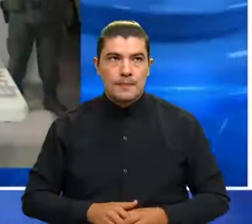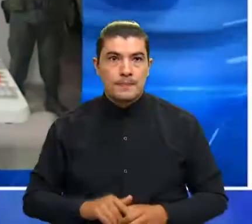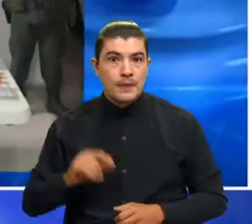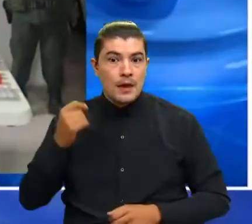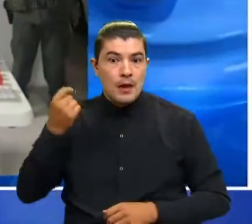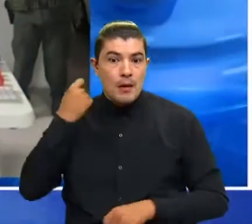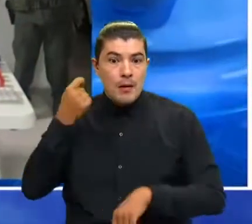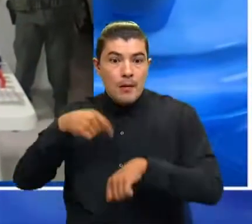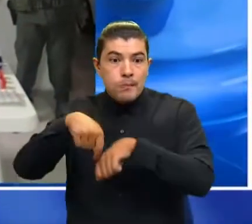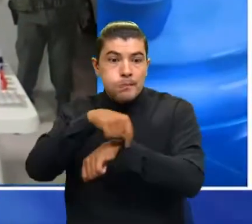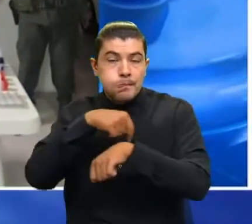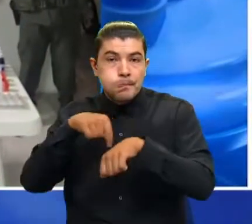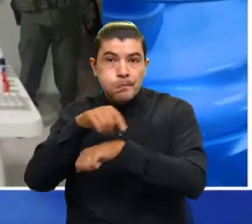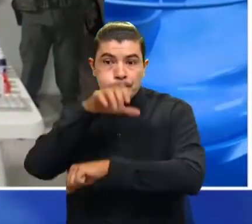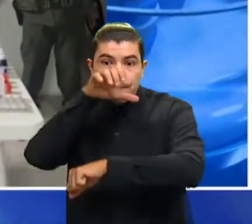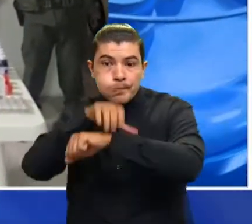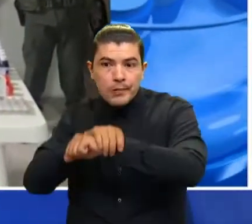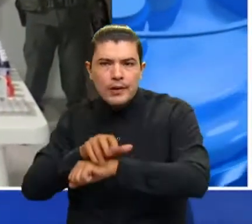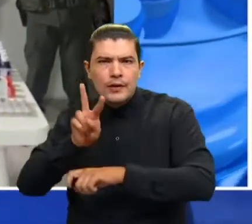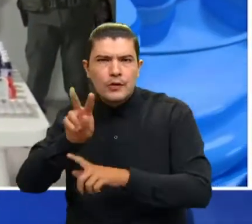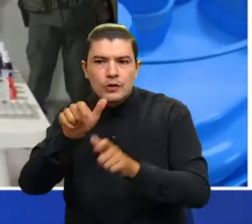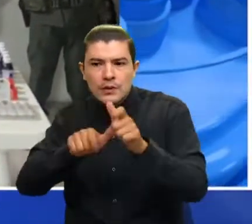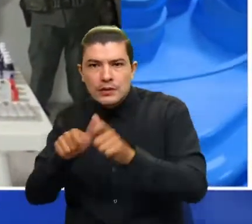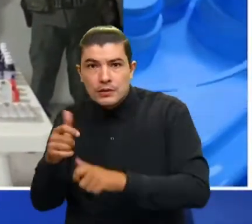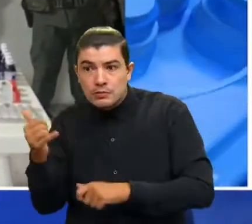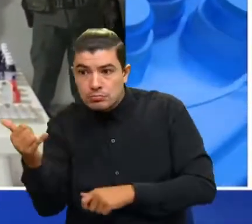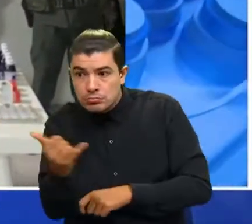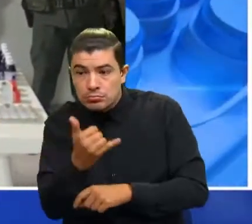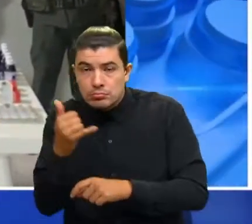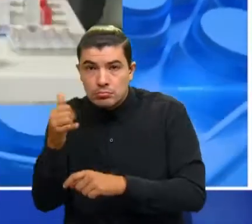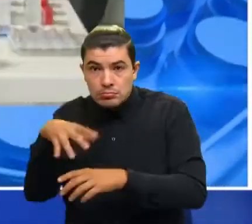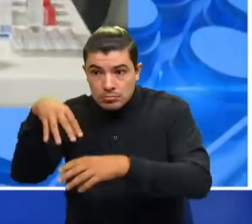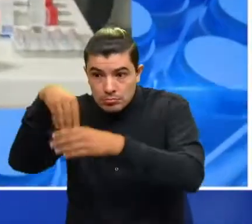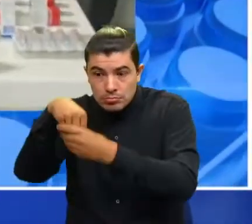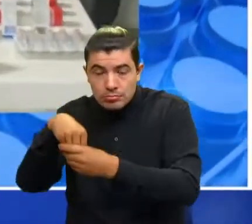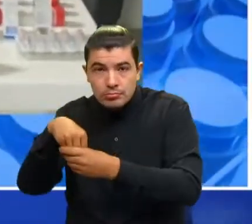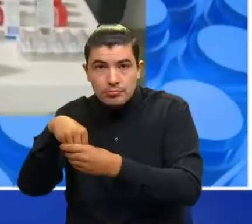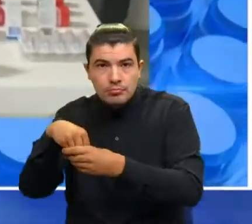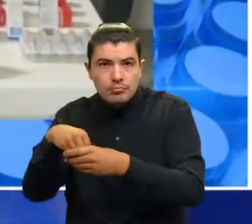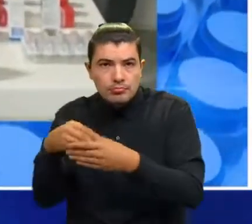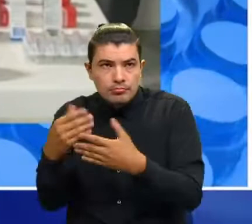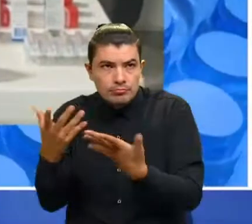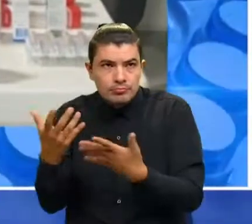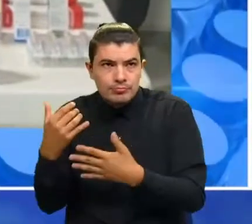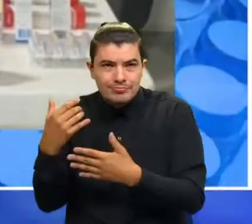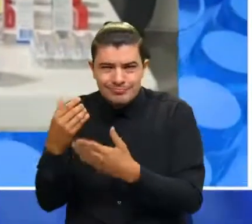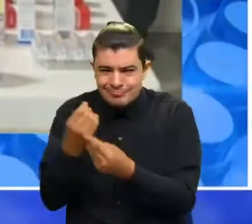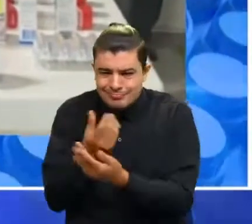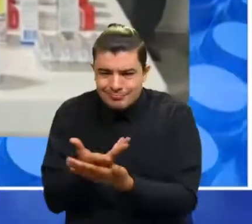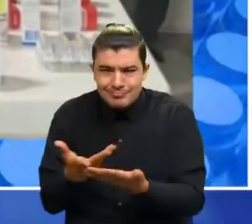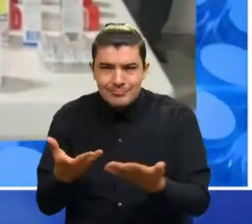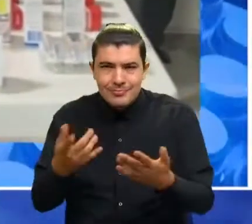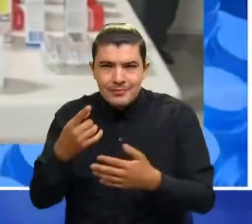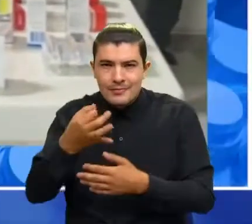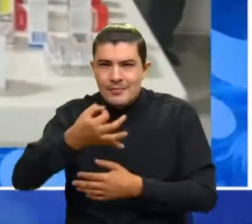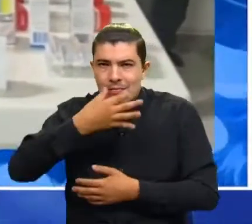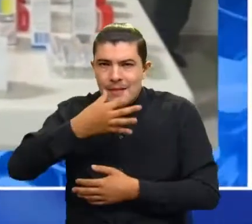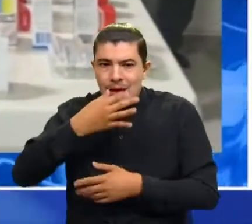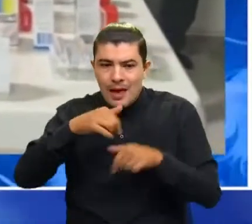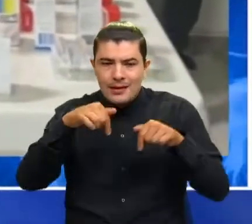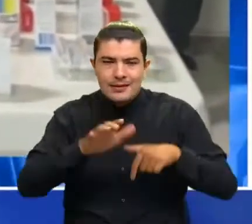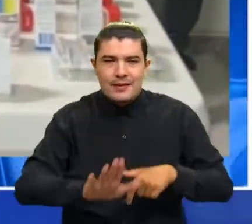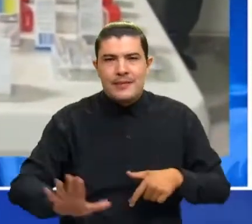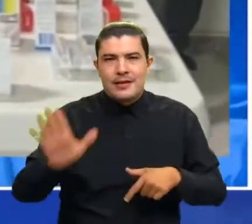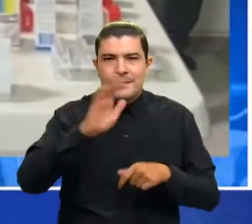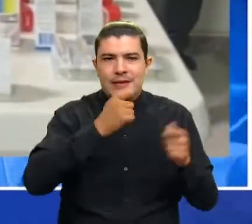En las últimas horas fueron capturadas dos personas quienes se les encontró en su poder medicamentos que iban a ser distribuidos en el departamento.